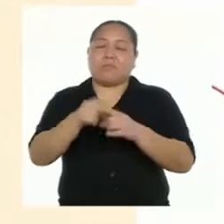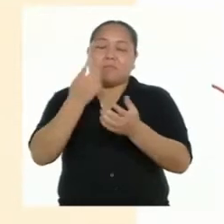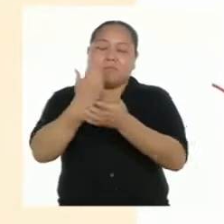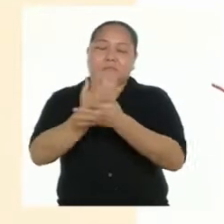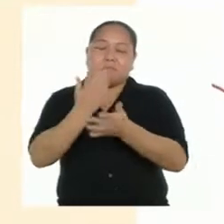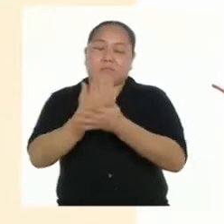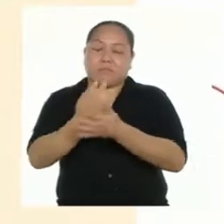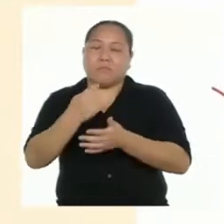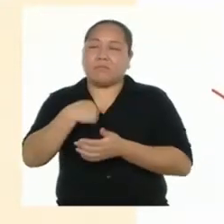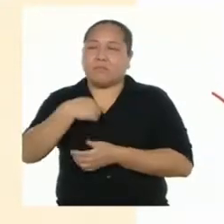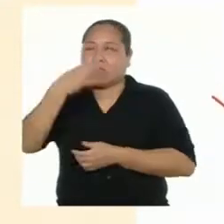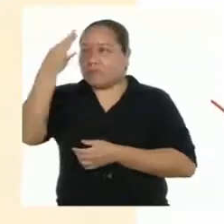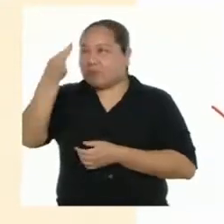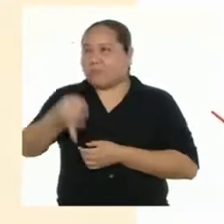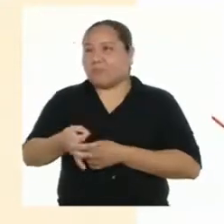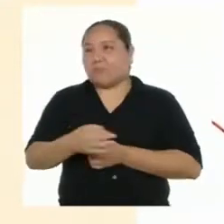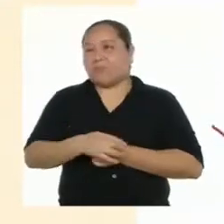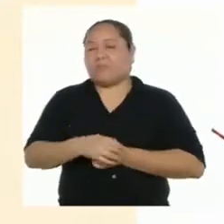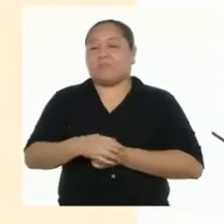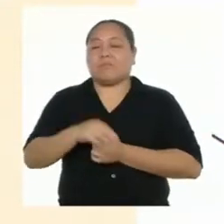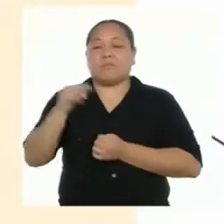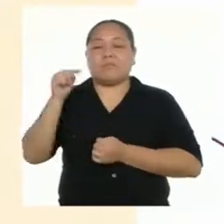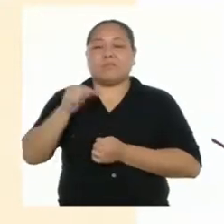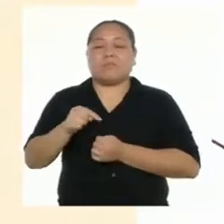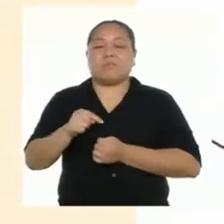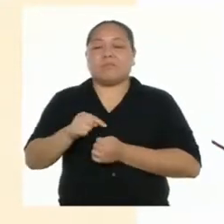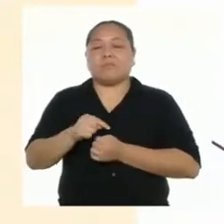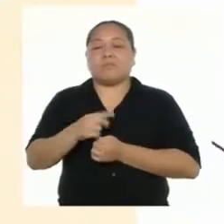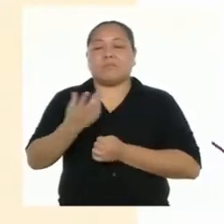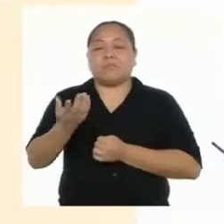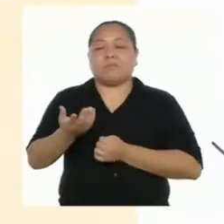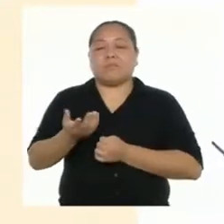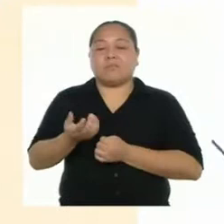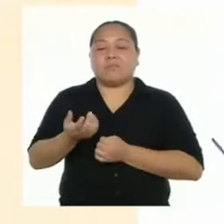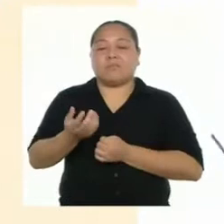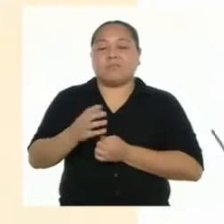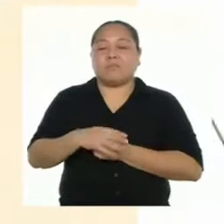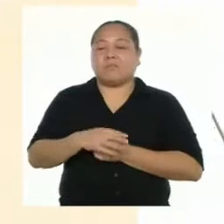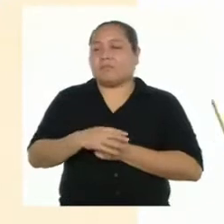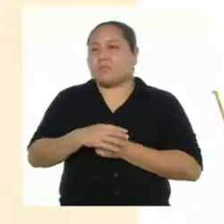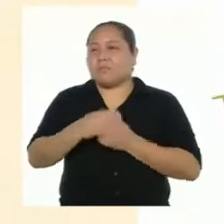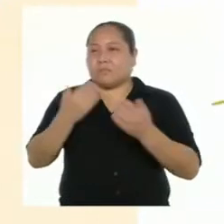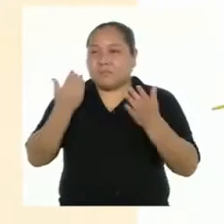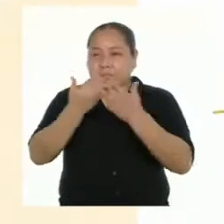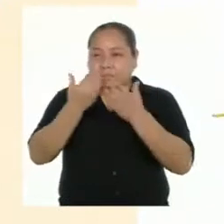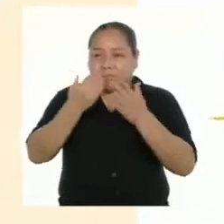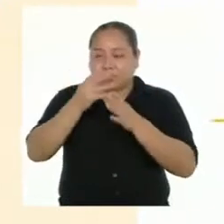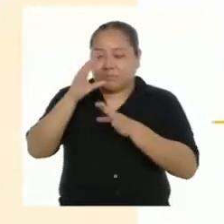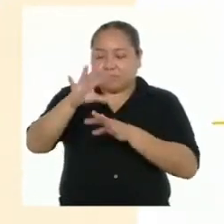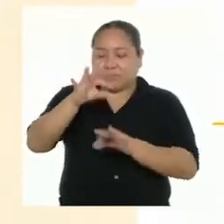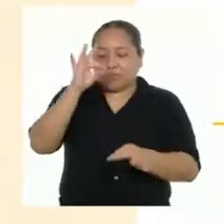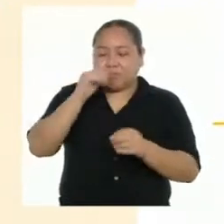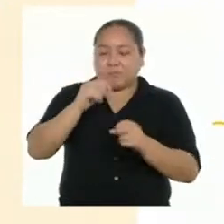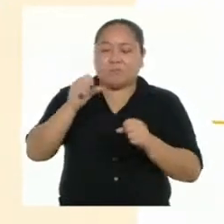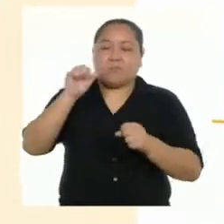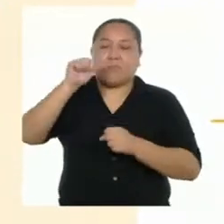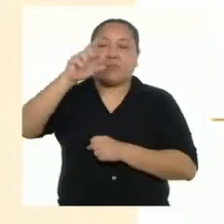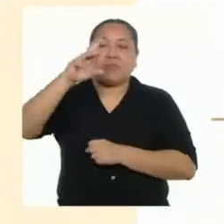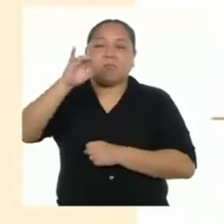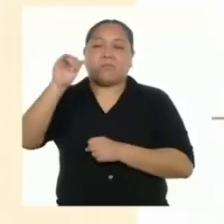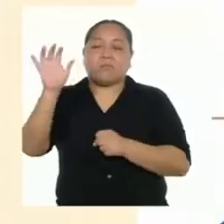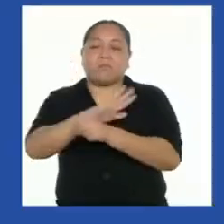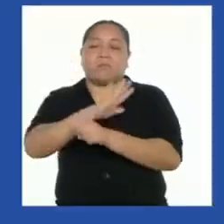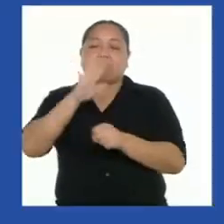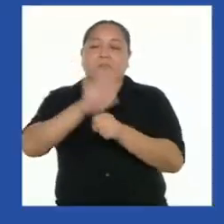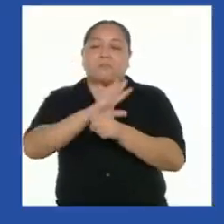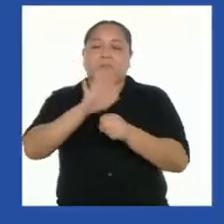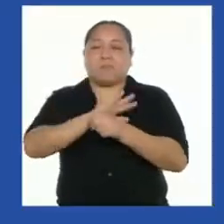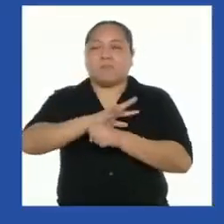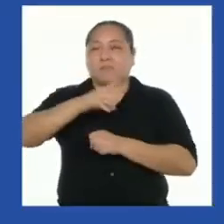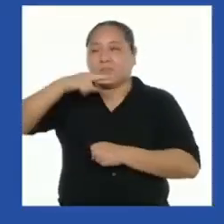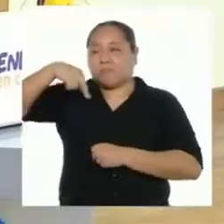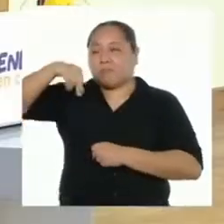tenías razón. Y estamos aún más cerca de encontrar el área total del prisma. ¿Recuerdas cuál